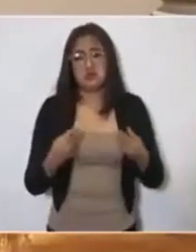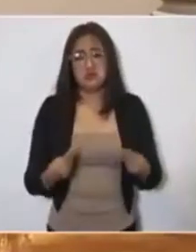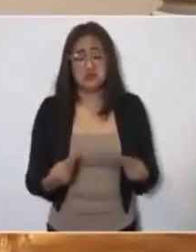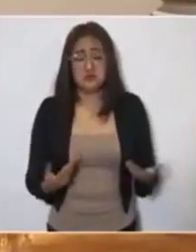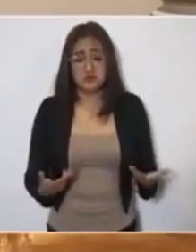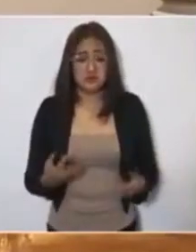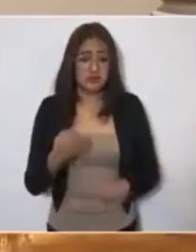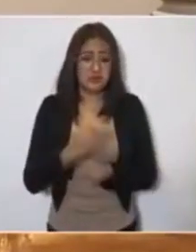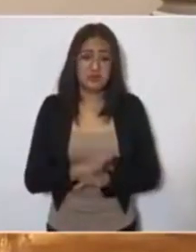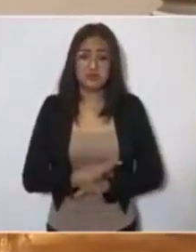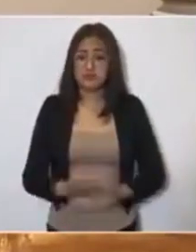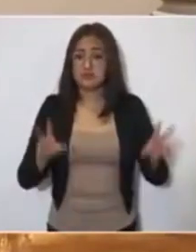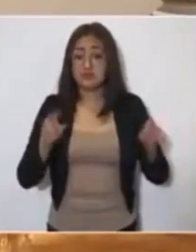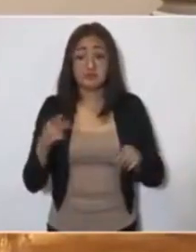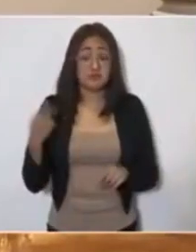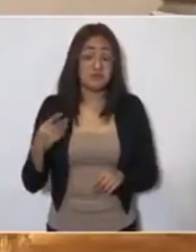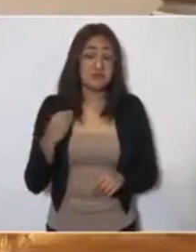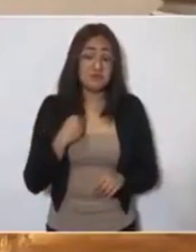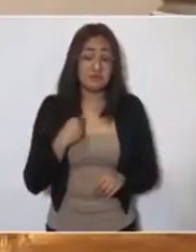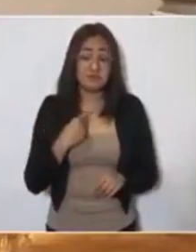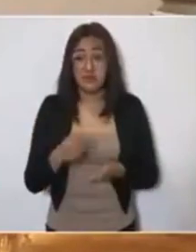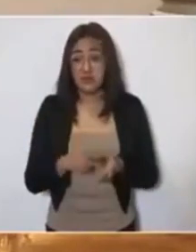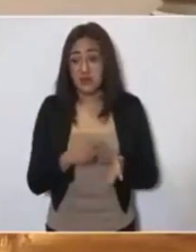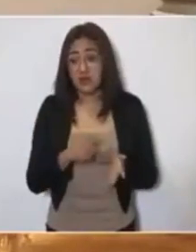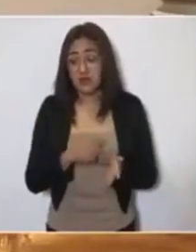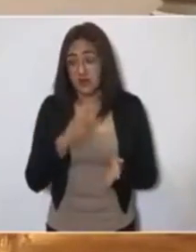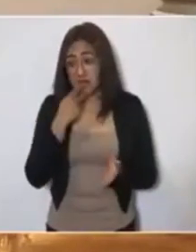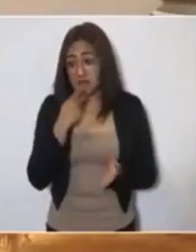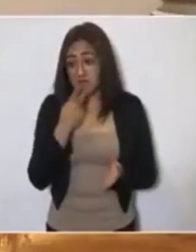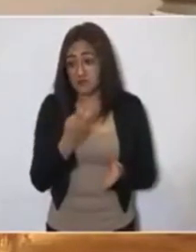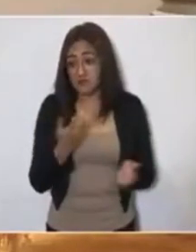que no nos provoque el abogado este ya pánico